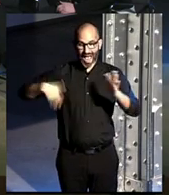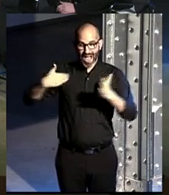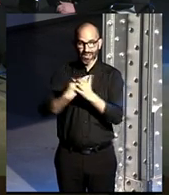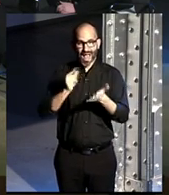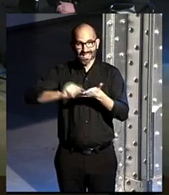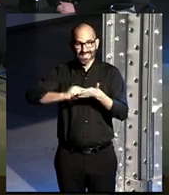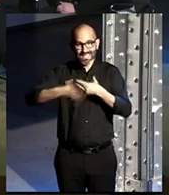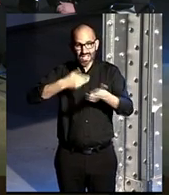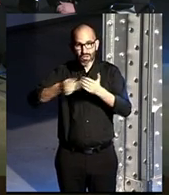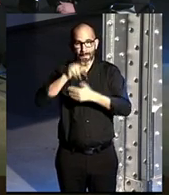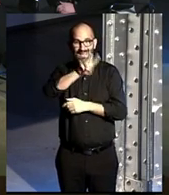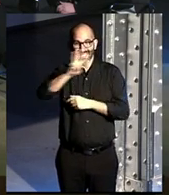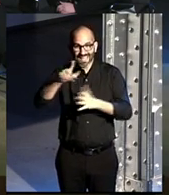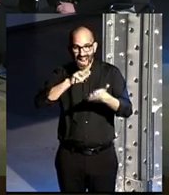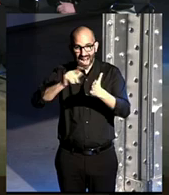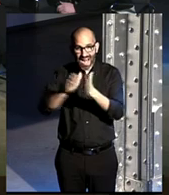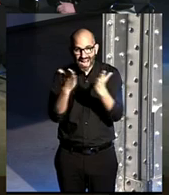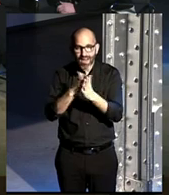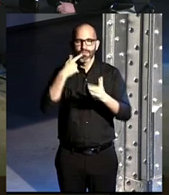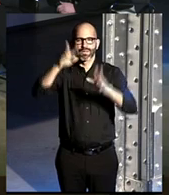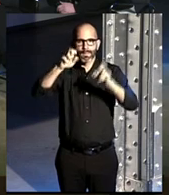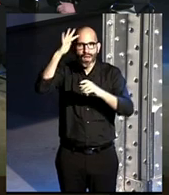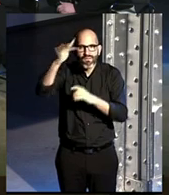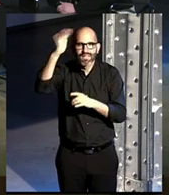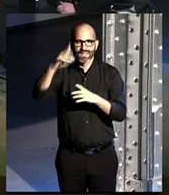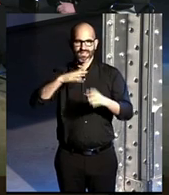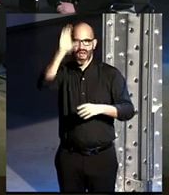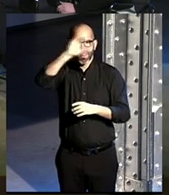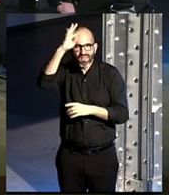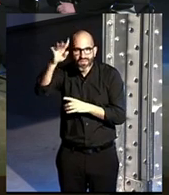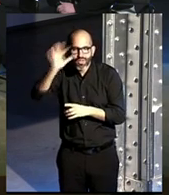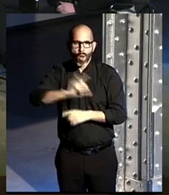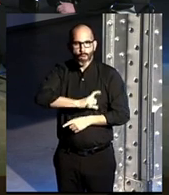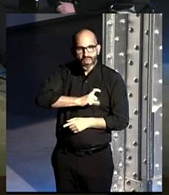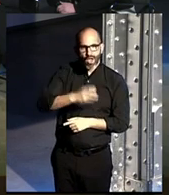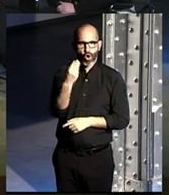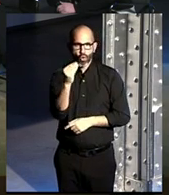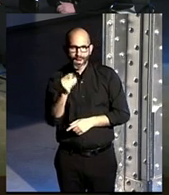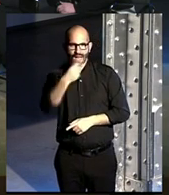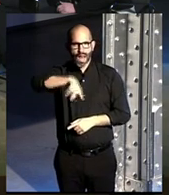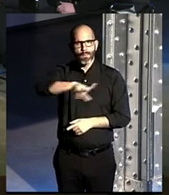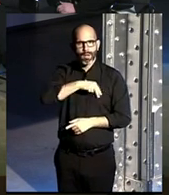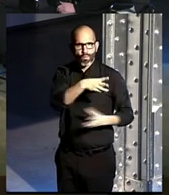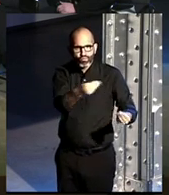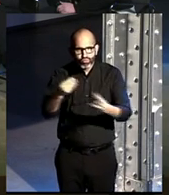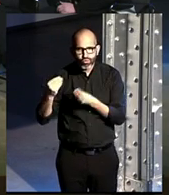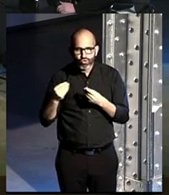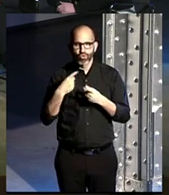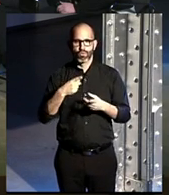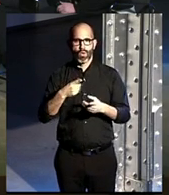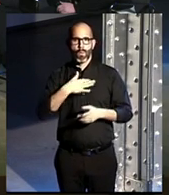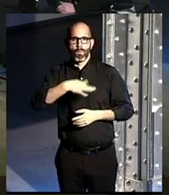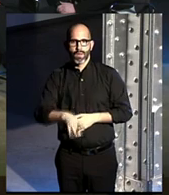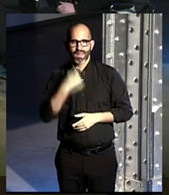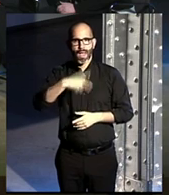diversos géneros, fundamentalmente fantasía, ciencia ficción, policíaco, juvenil, y ha obtenido numerosos galardones, entre ellos el Premio